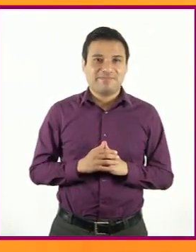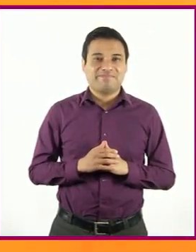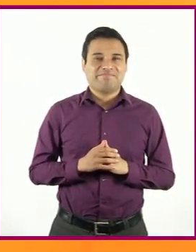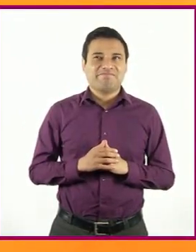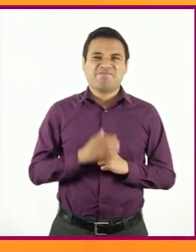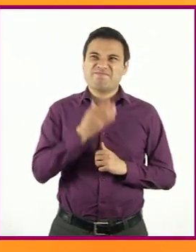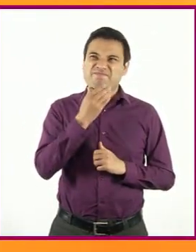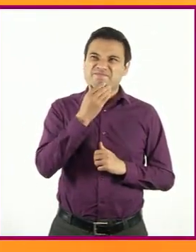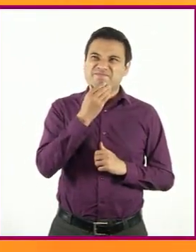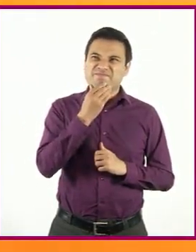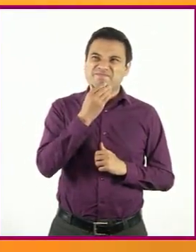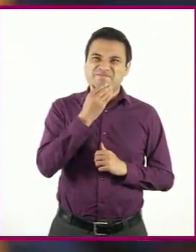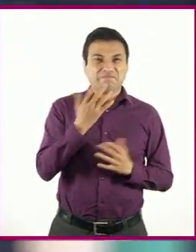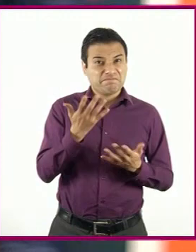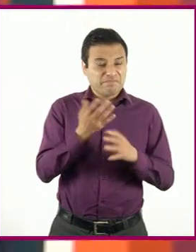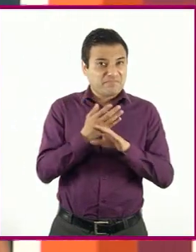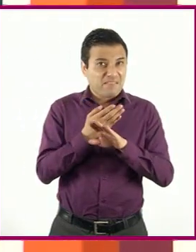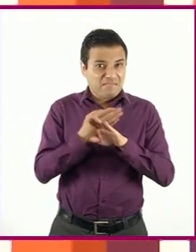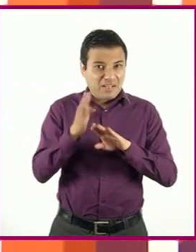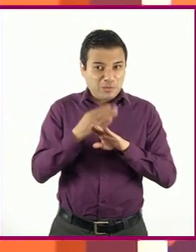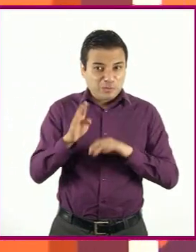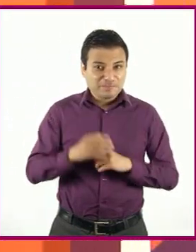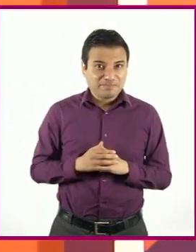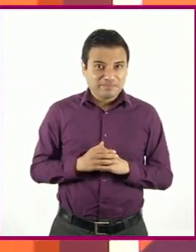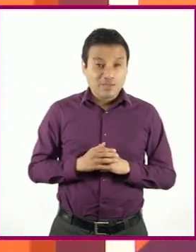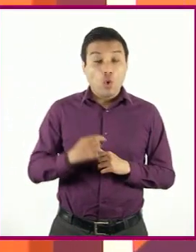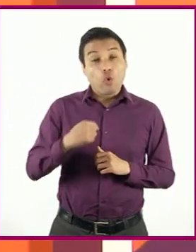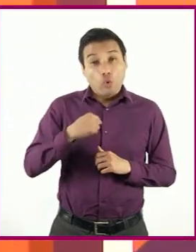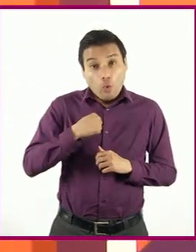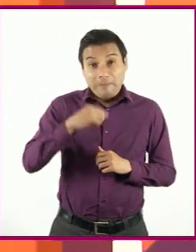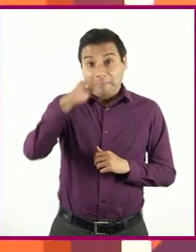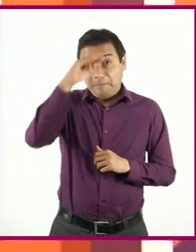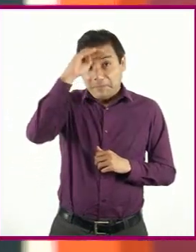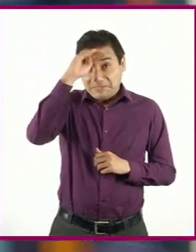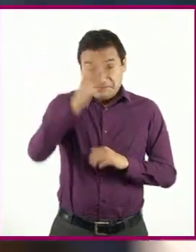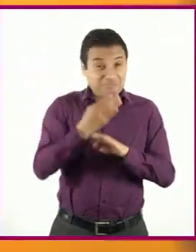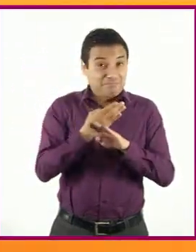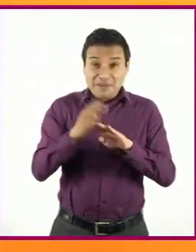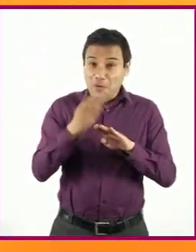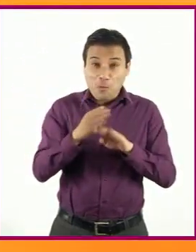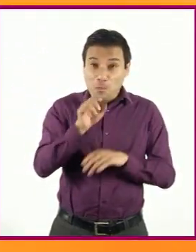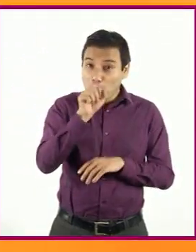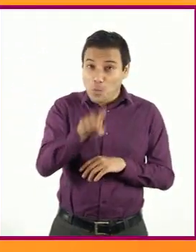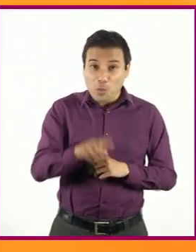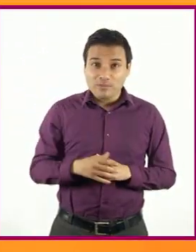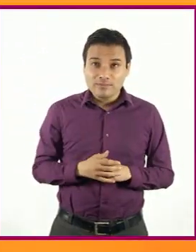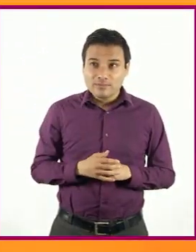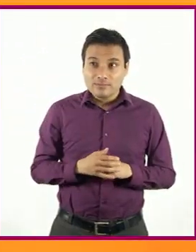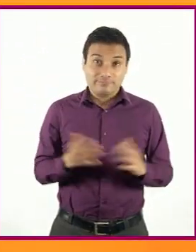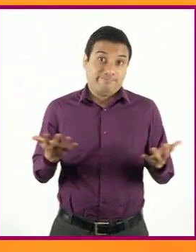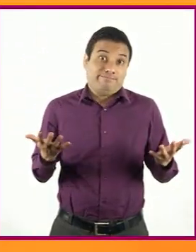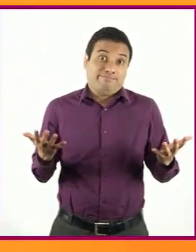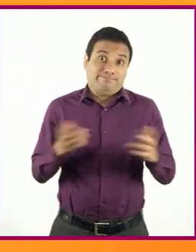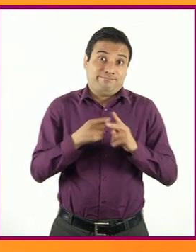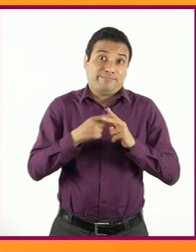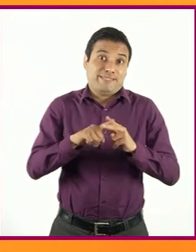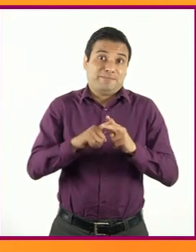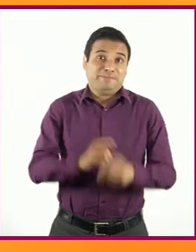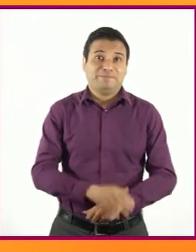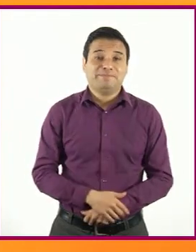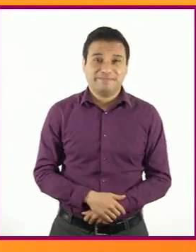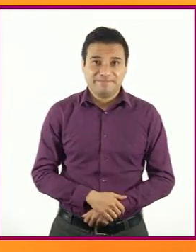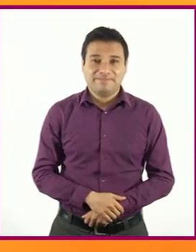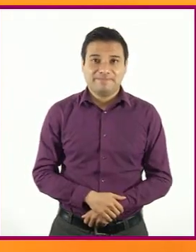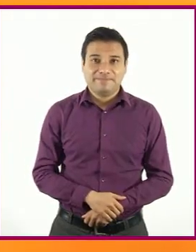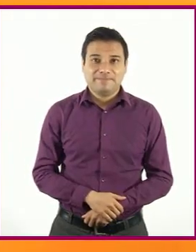¿Cómo ves si utilizamos el color blanco? Yo había pensado usar ese color. Entonces, manos a la obra.